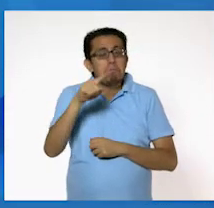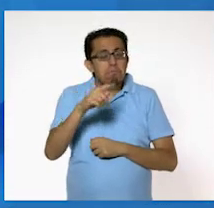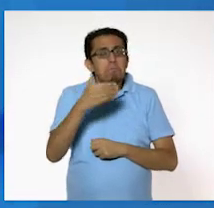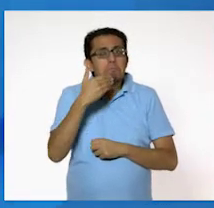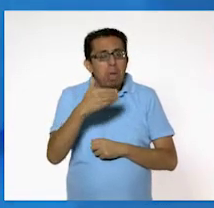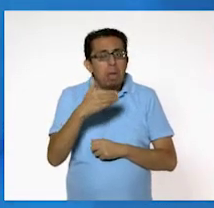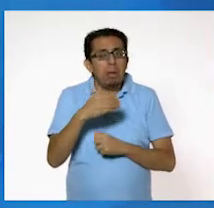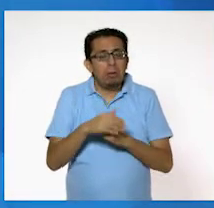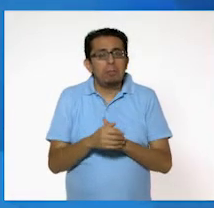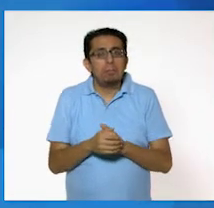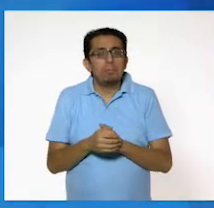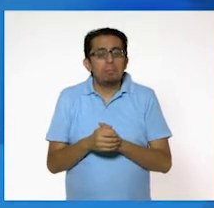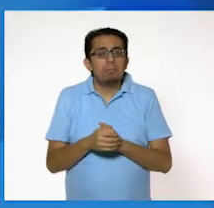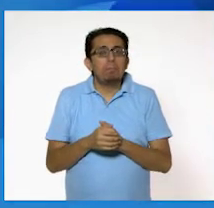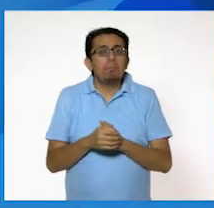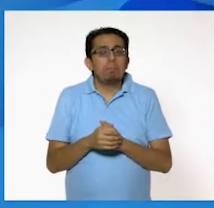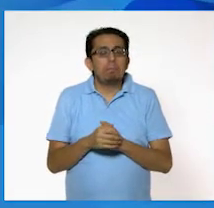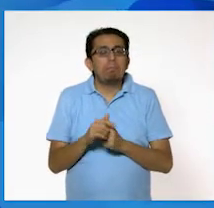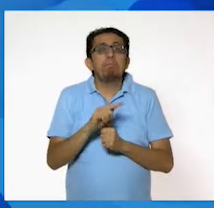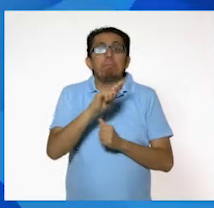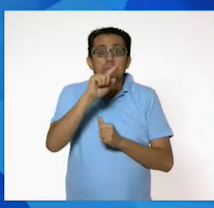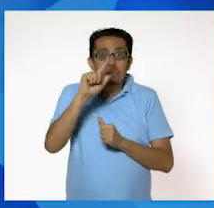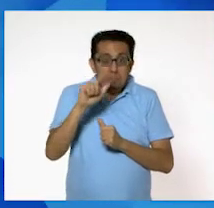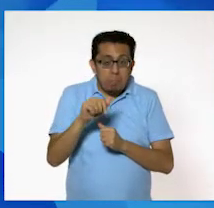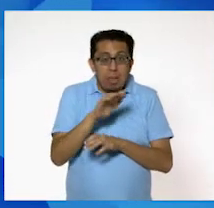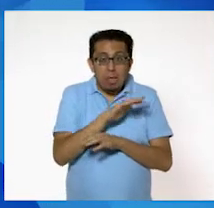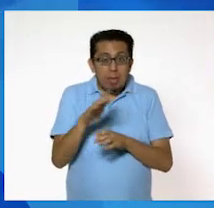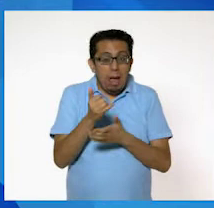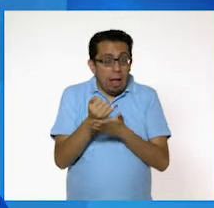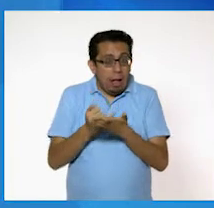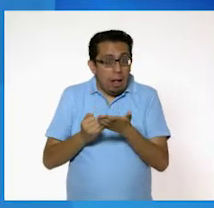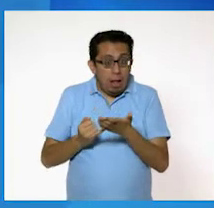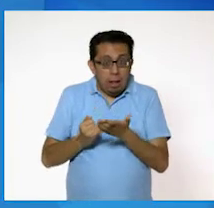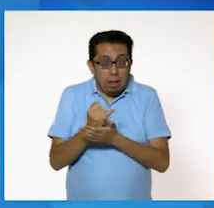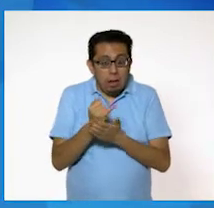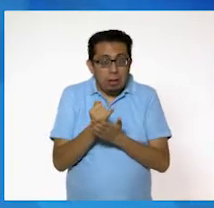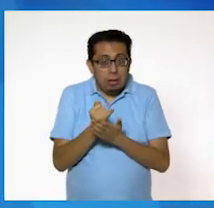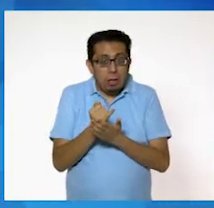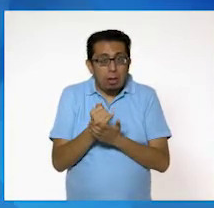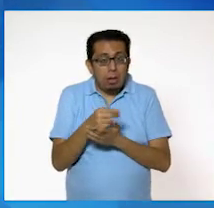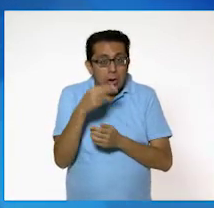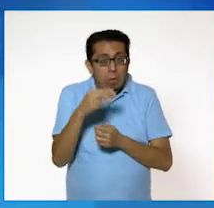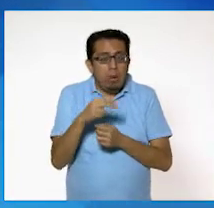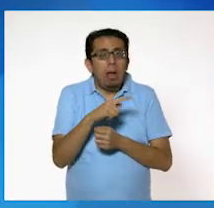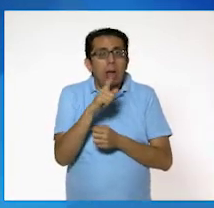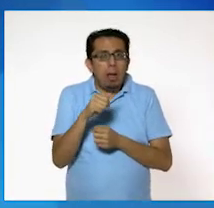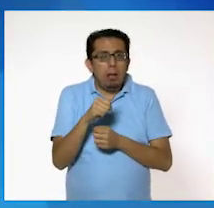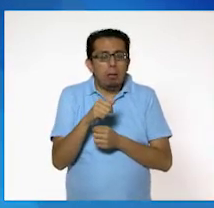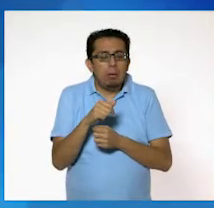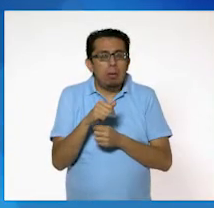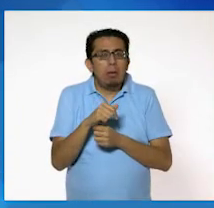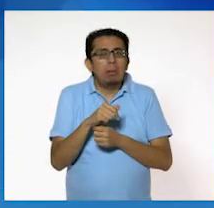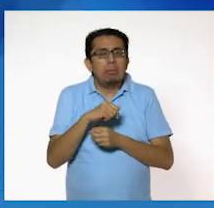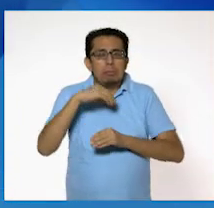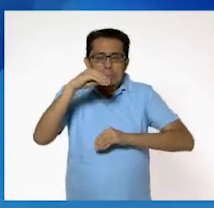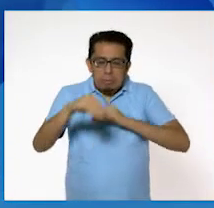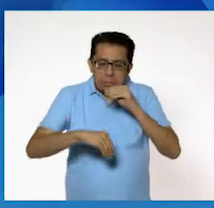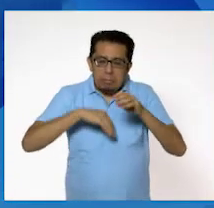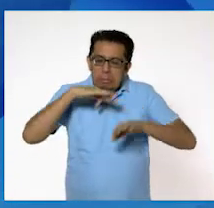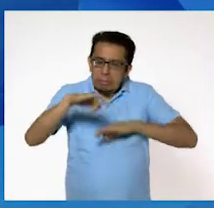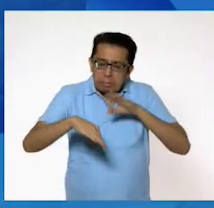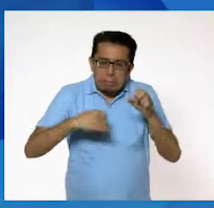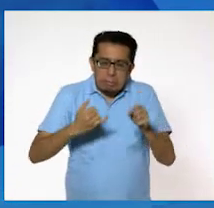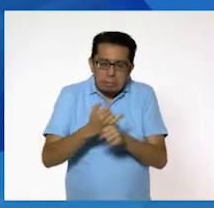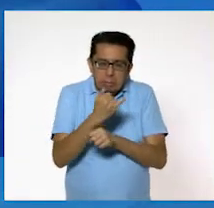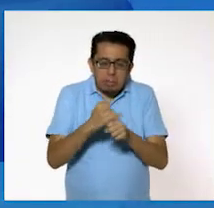limosna. Cuando hubo encontrado un nombre para su muñeco, entonces comenzó a trabajar con ahínco. Y enseguida